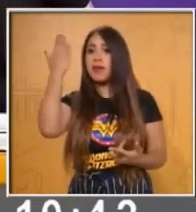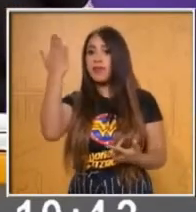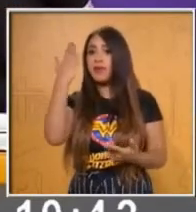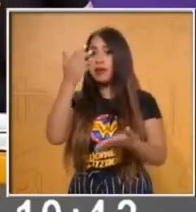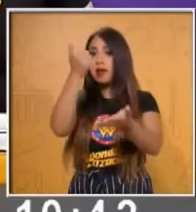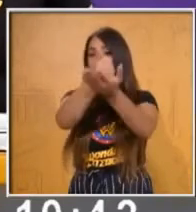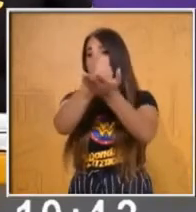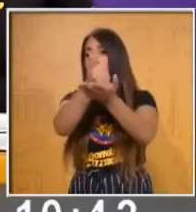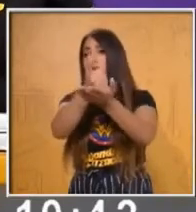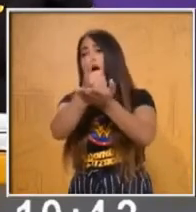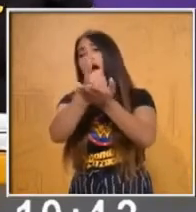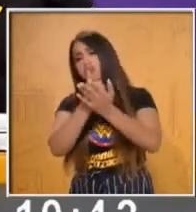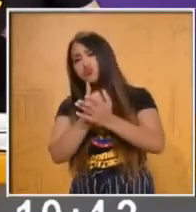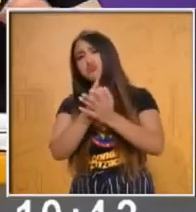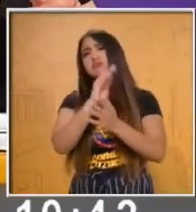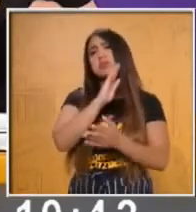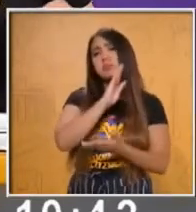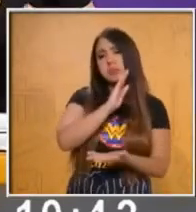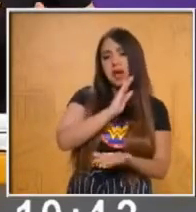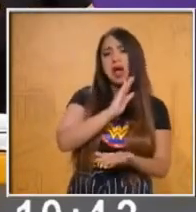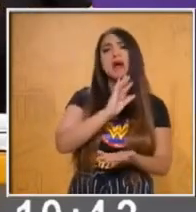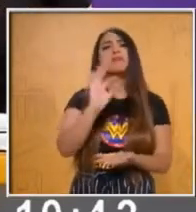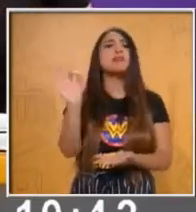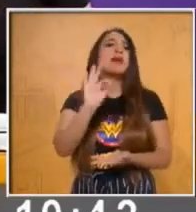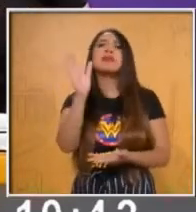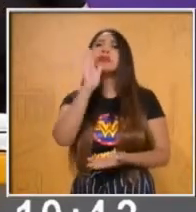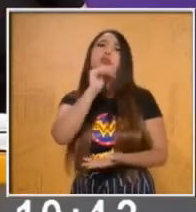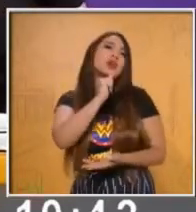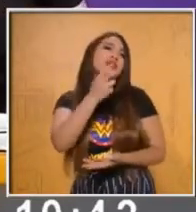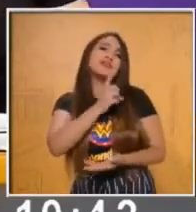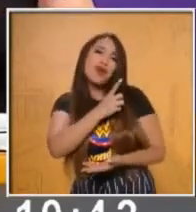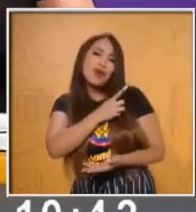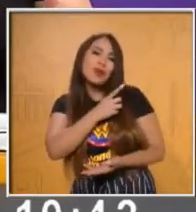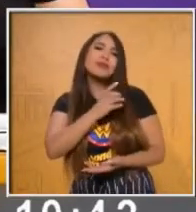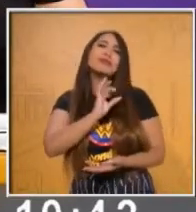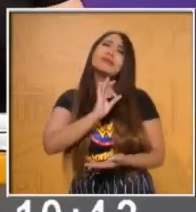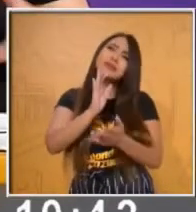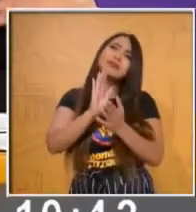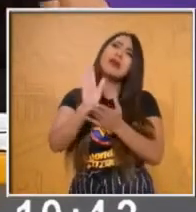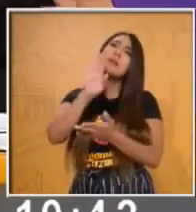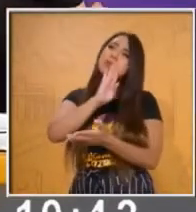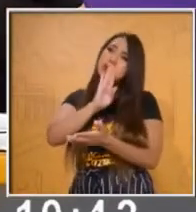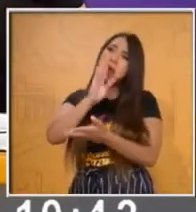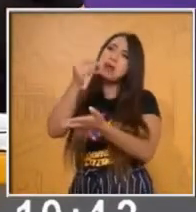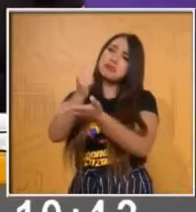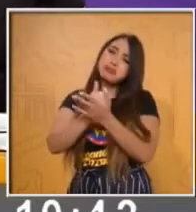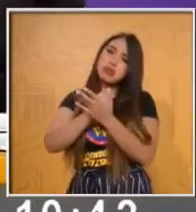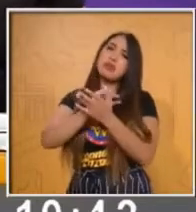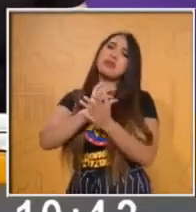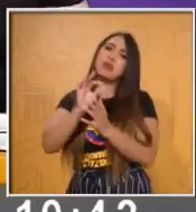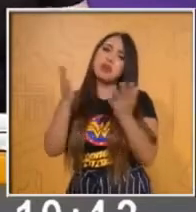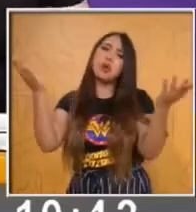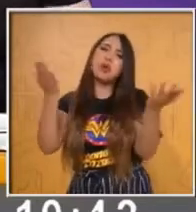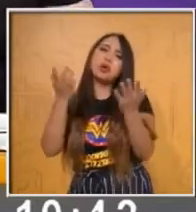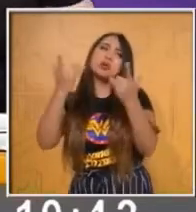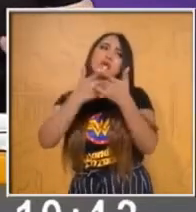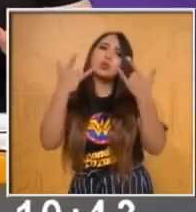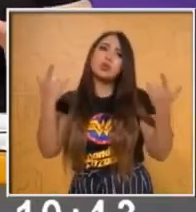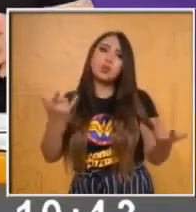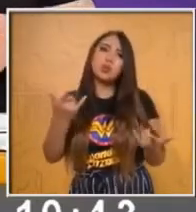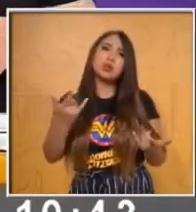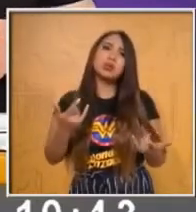ayuda a mami si aún todavía no lo puedes hacer por ti mismo. Decirle, mami, ¿sabes qué? Yo puedo crear un cuento.